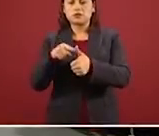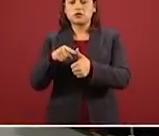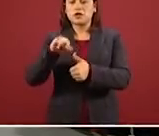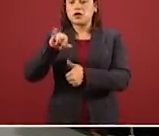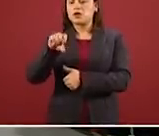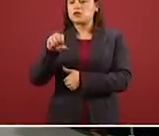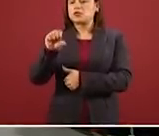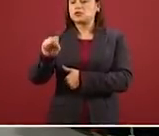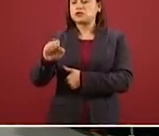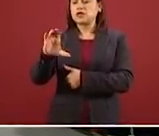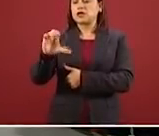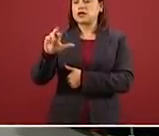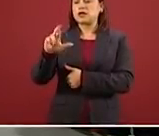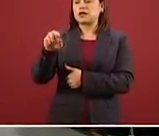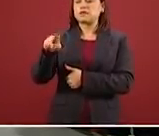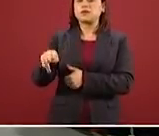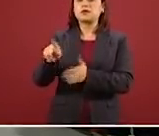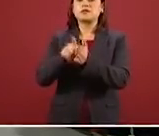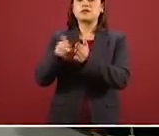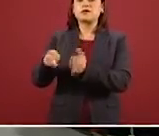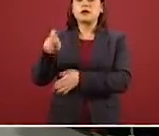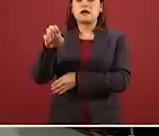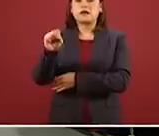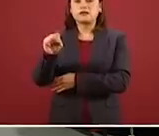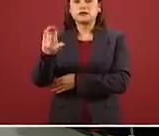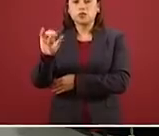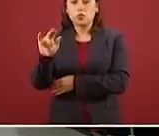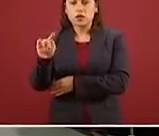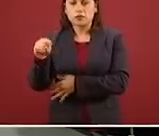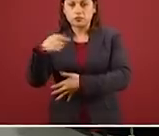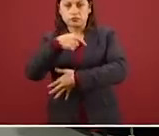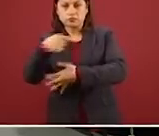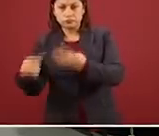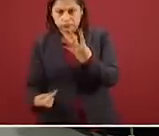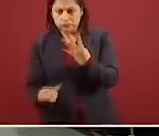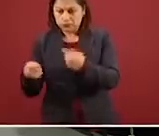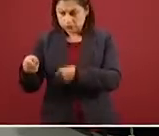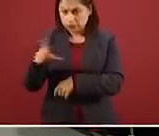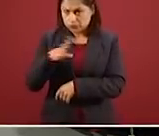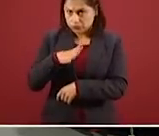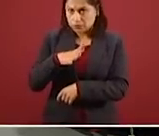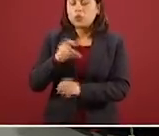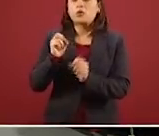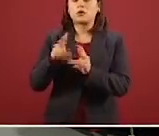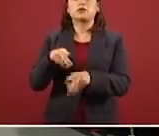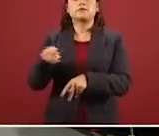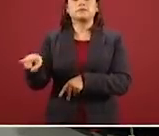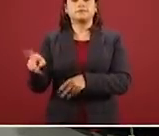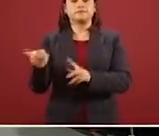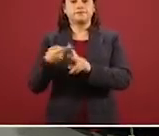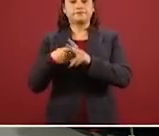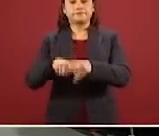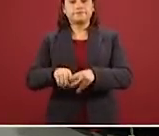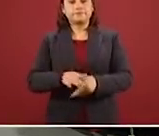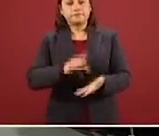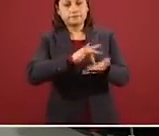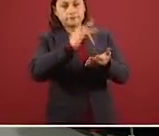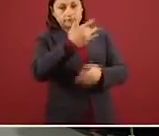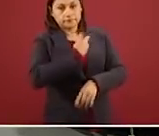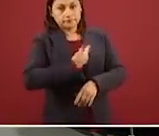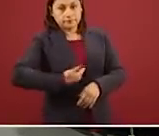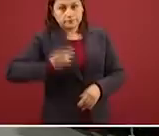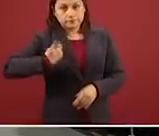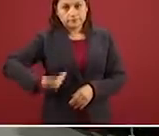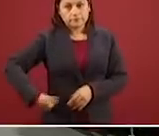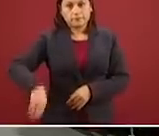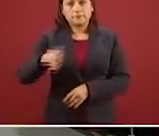Ramírez de Es Cuanto. ¿Sí? Quedan los cuatro. Vamos a empezar. Gracias, presidente. Buenos días, Shaila